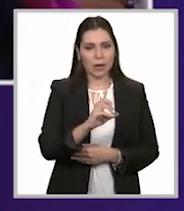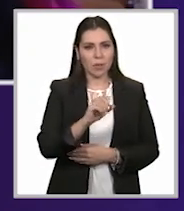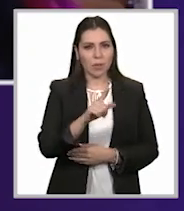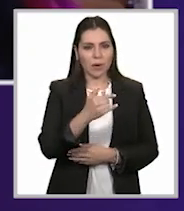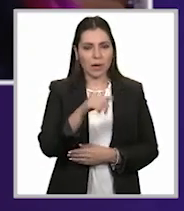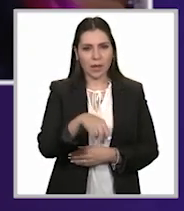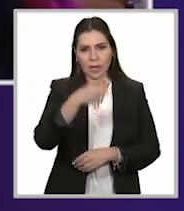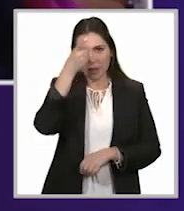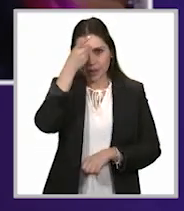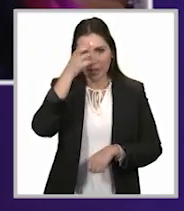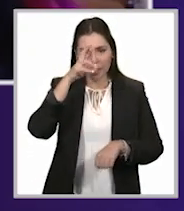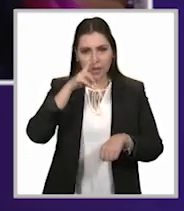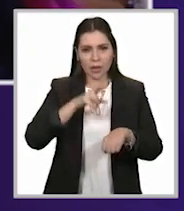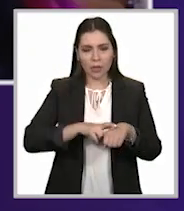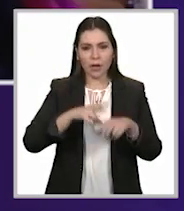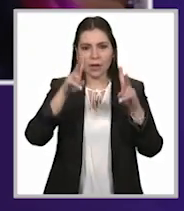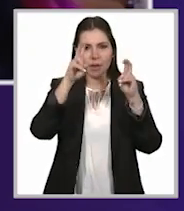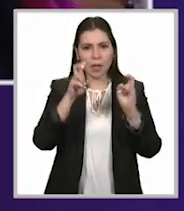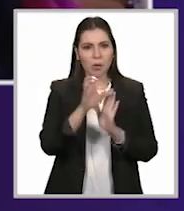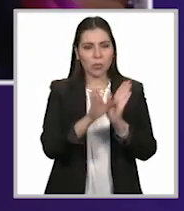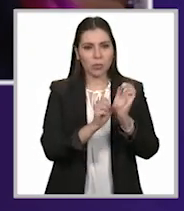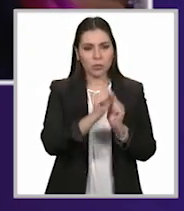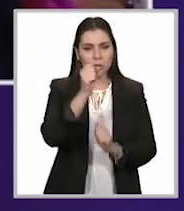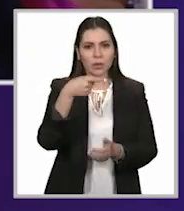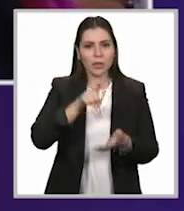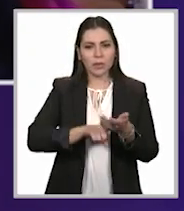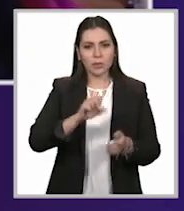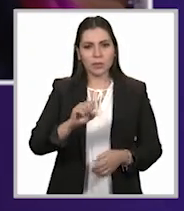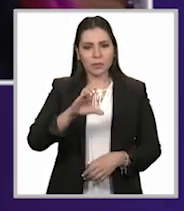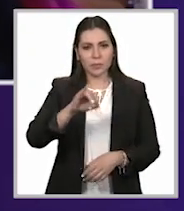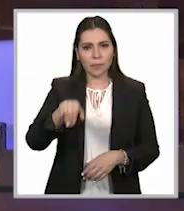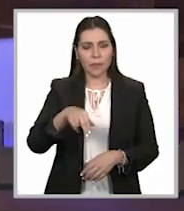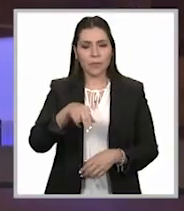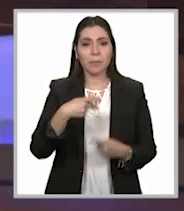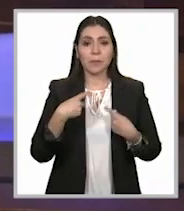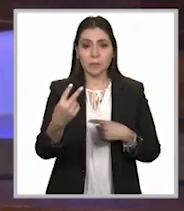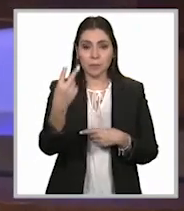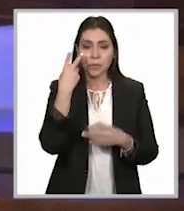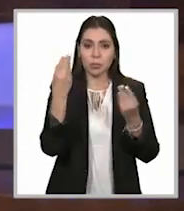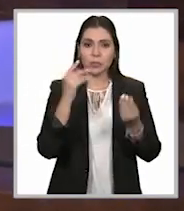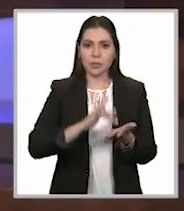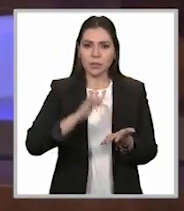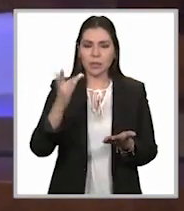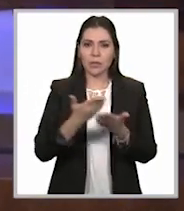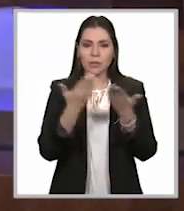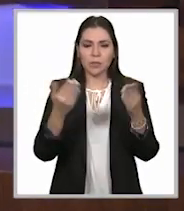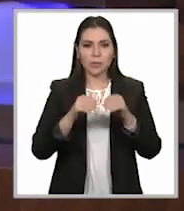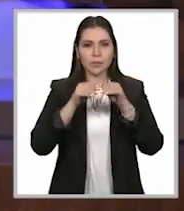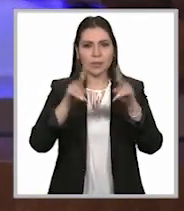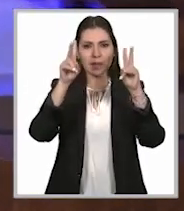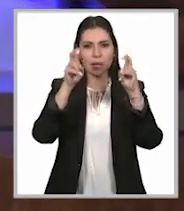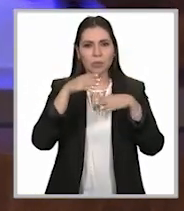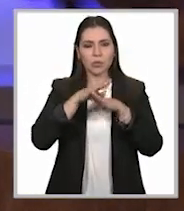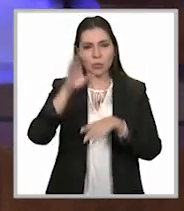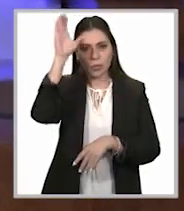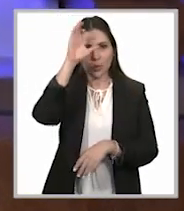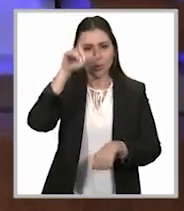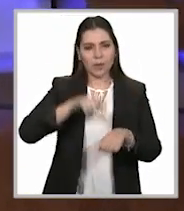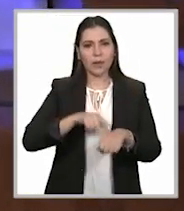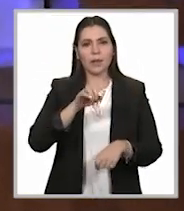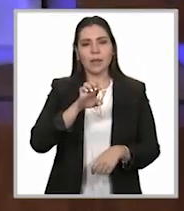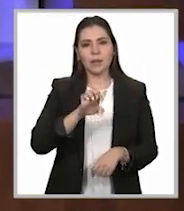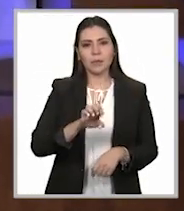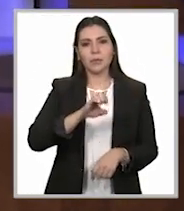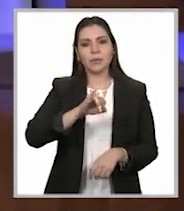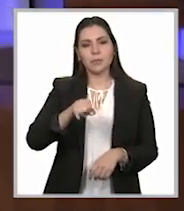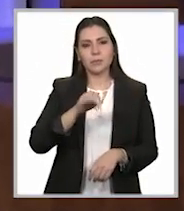Holguín, directora general del Centro de Estudios Constitucionales de la Suprema Corte de Justicia de la Nación. A nuestro auditorio, muchas gracias por seguirnos. Les dejamos una dosis de